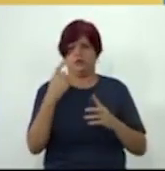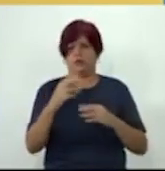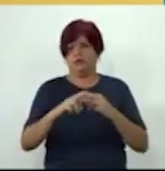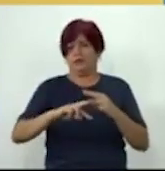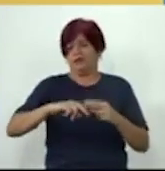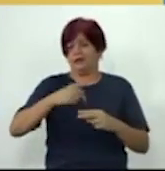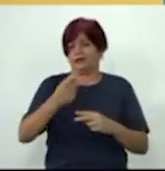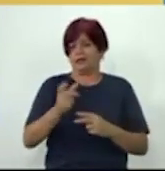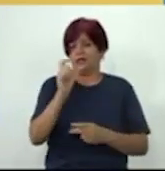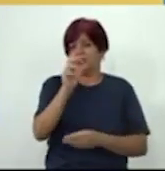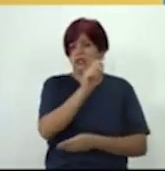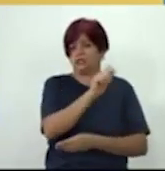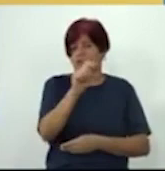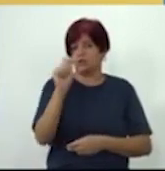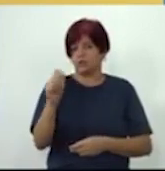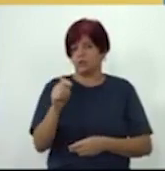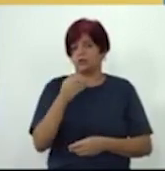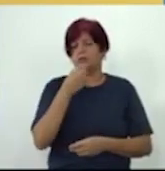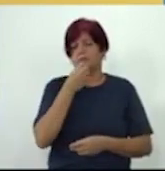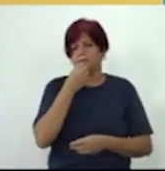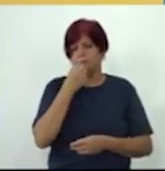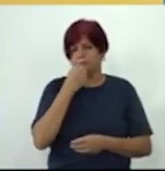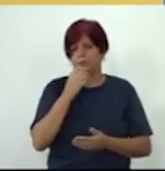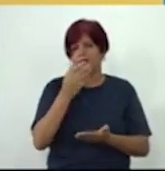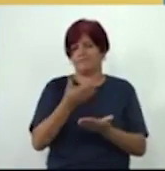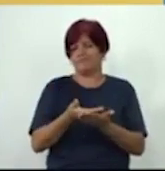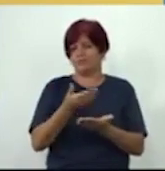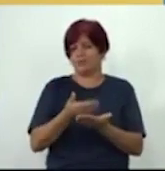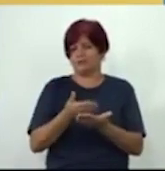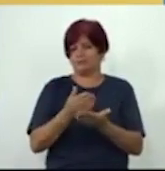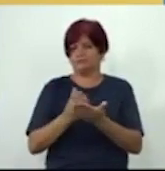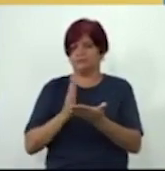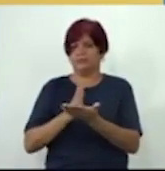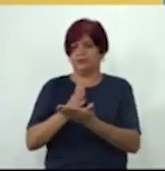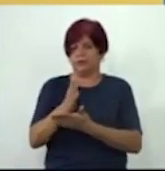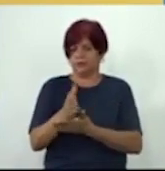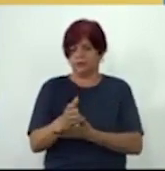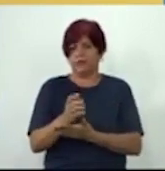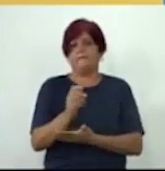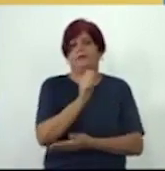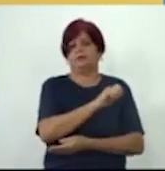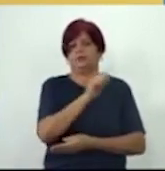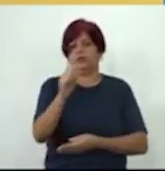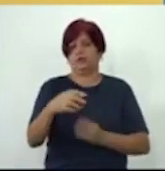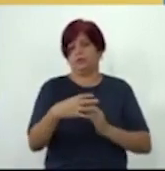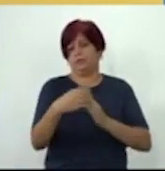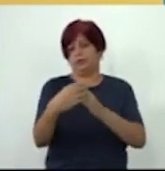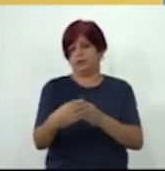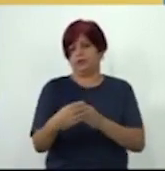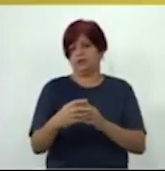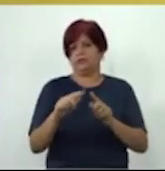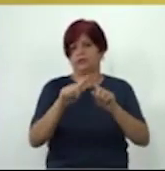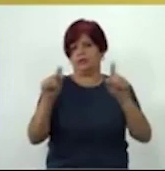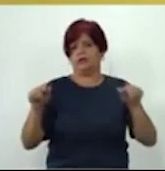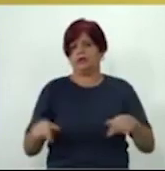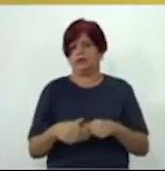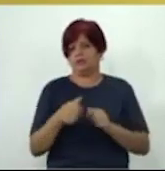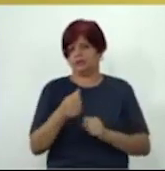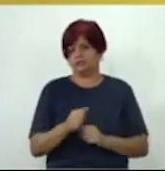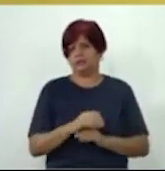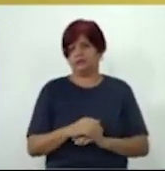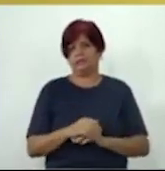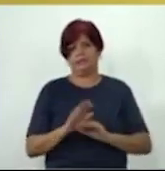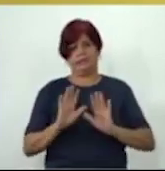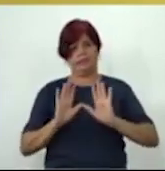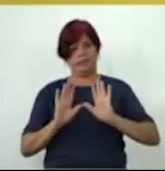curso podrán materializarlo directamente con sus tutores en las aulas.